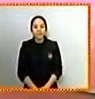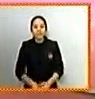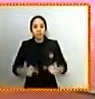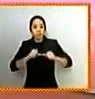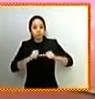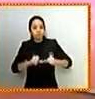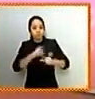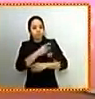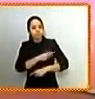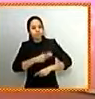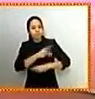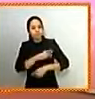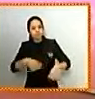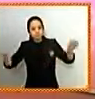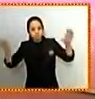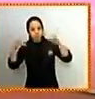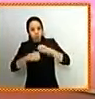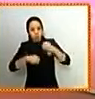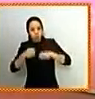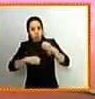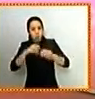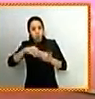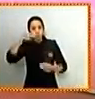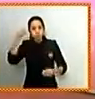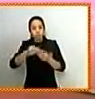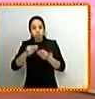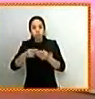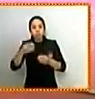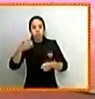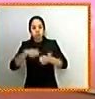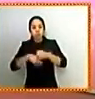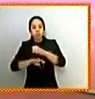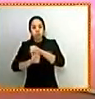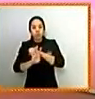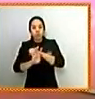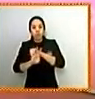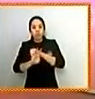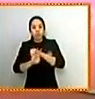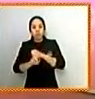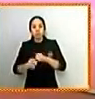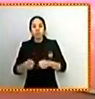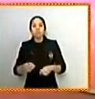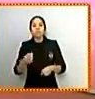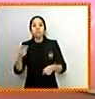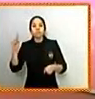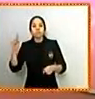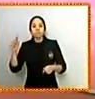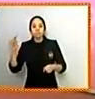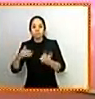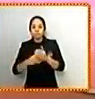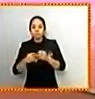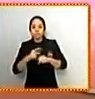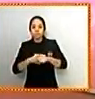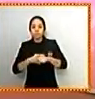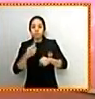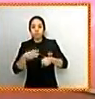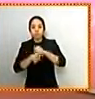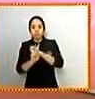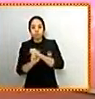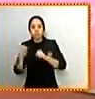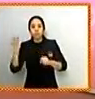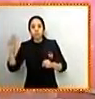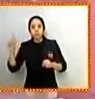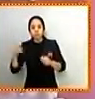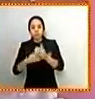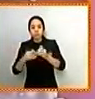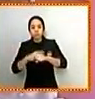Continuamos la diversión de este sorteo multiplicando tu dinero 4.000 veces en versión con premiados y 1.000 veces con premiados mix. Porque dos números son mejor que uno.